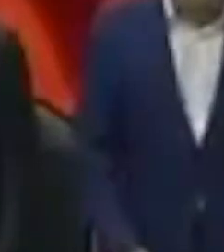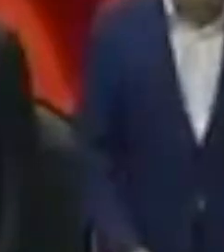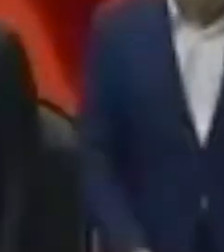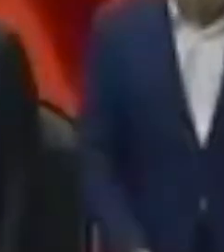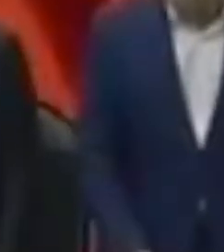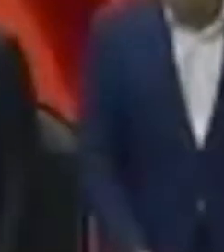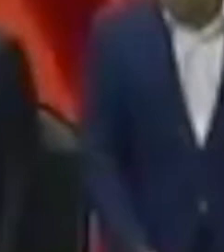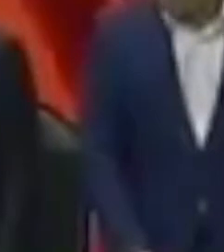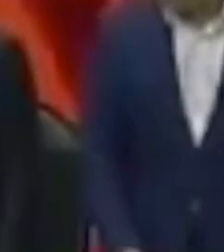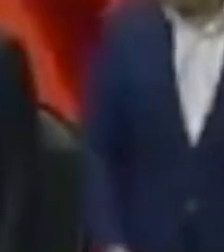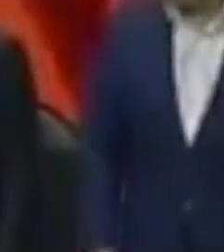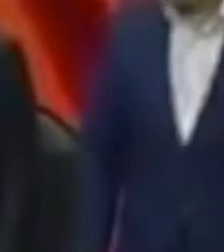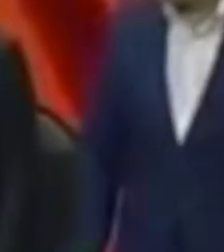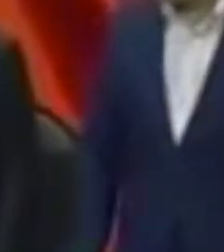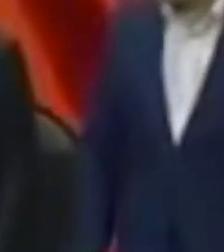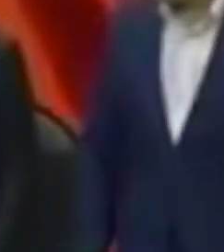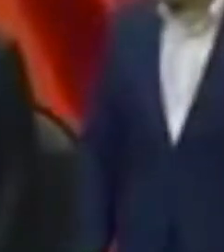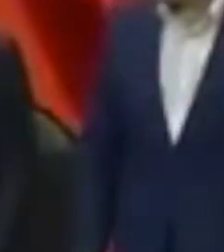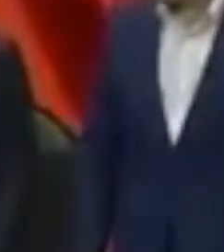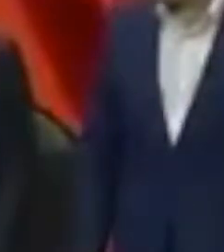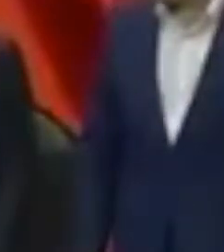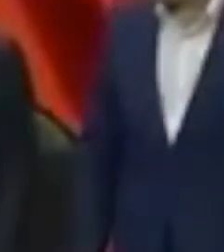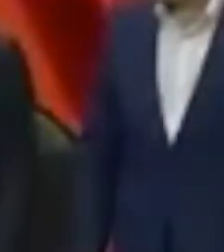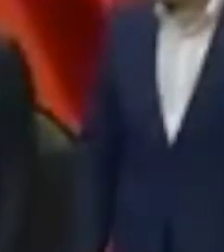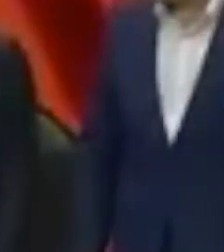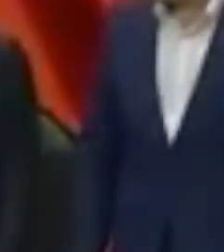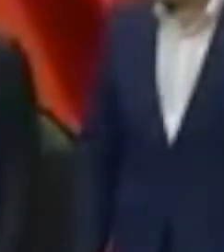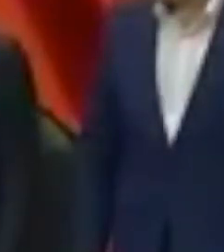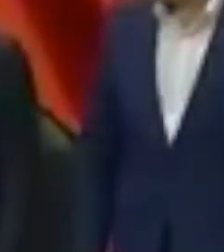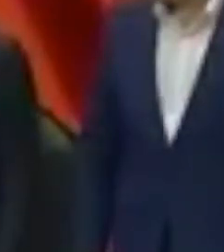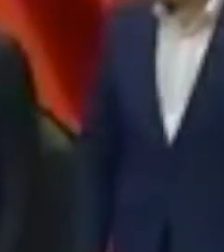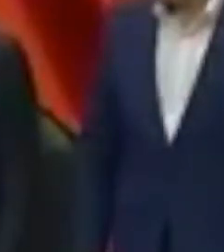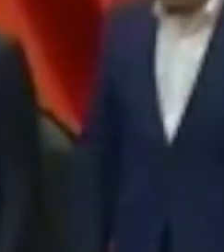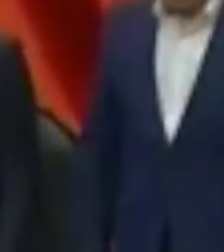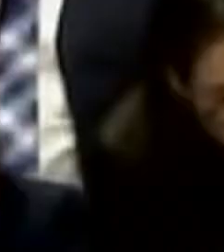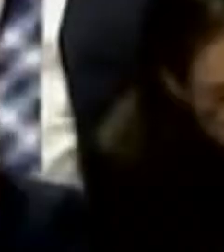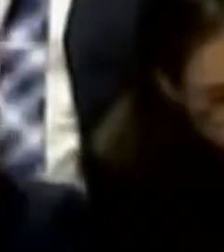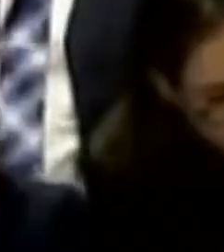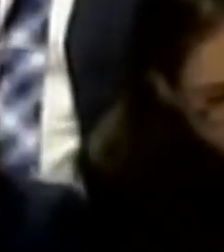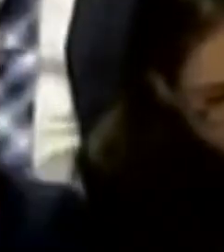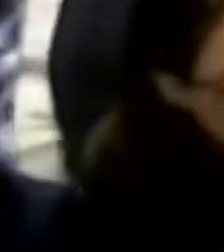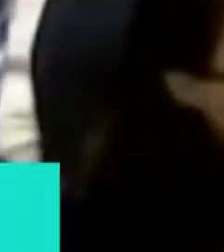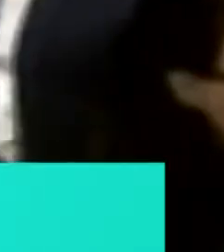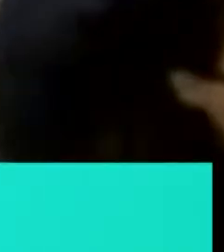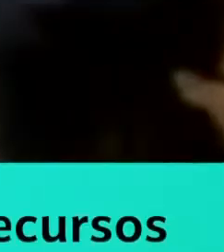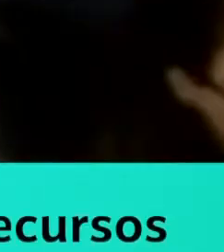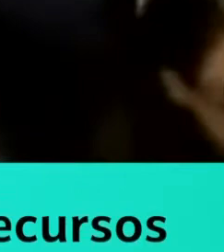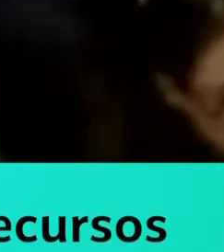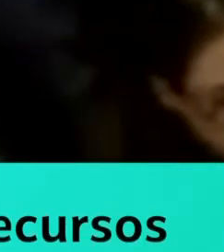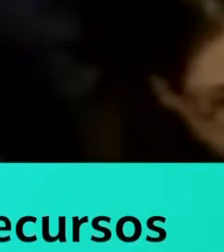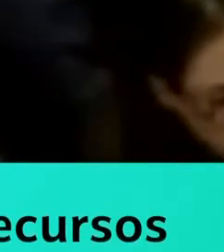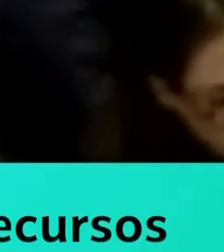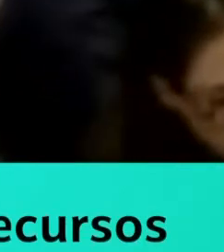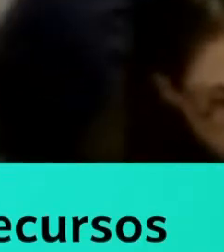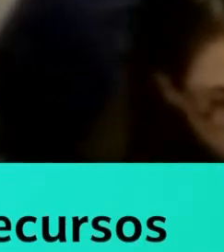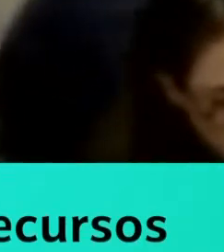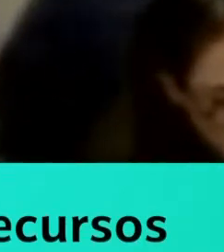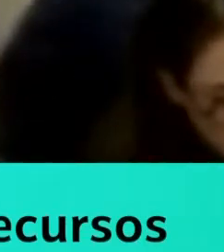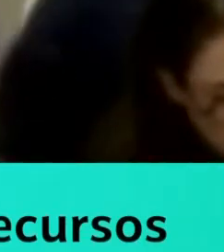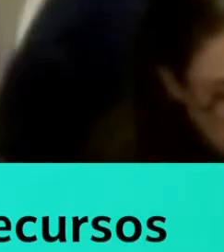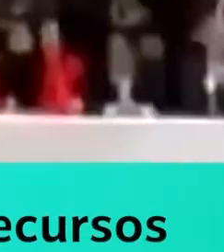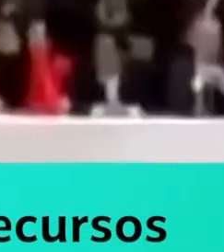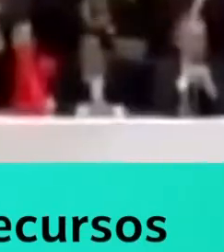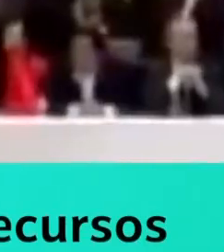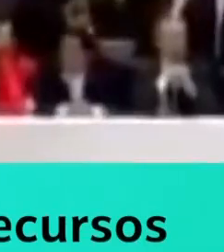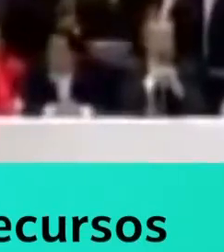Tras la aprobación del presupuesto de egreso 2020, el presidente Andrés Manuel López Obrador, en su rueda de prensa matutina en Palacio Nacional,